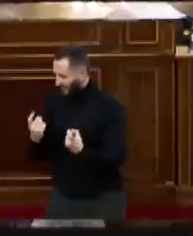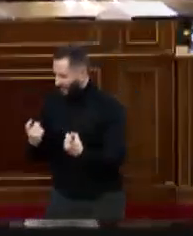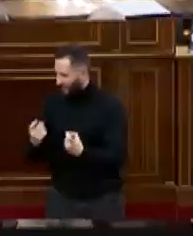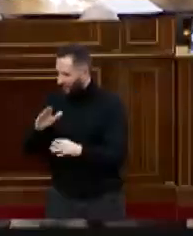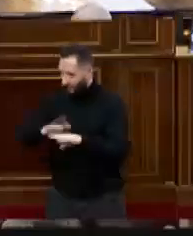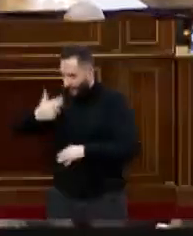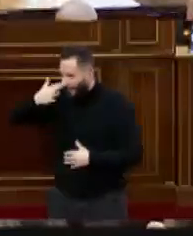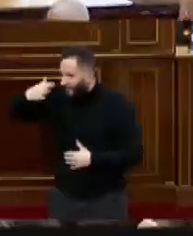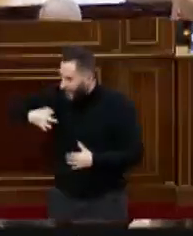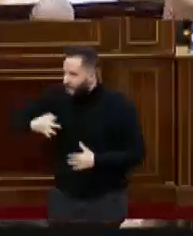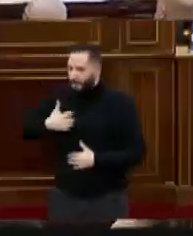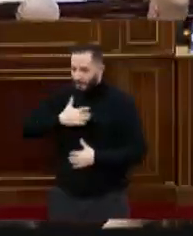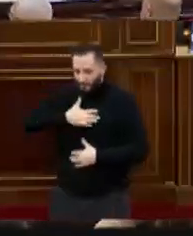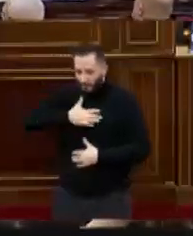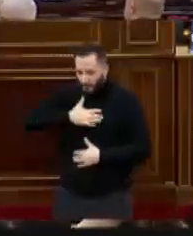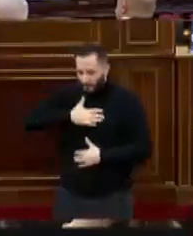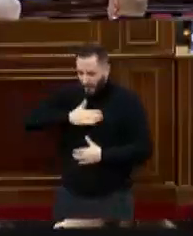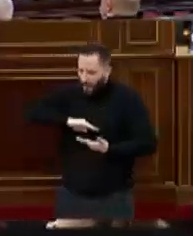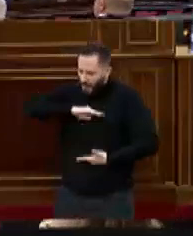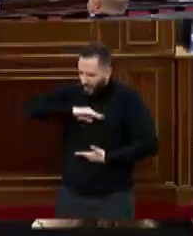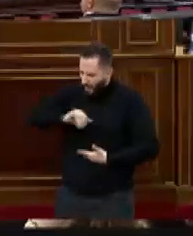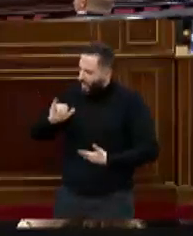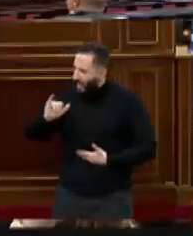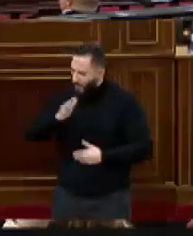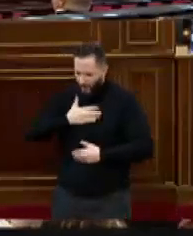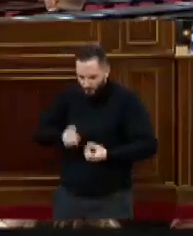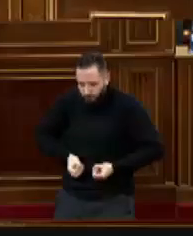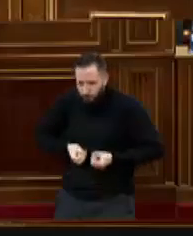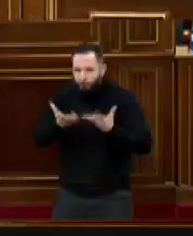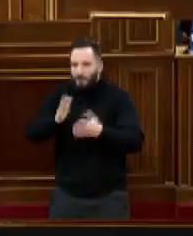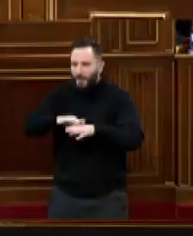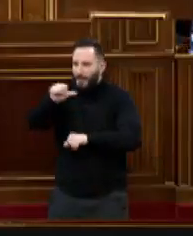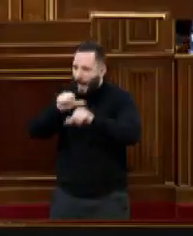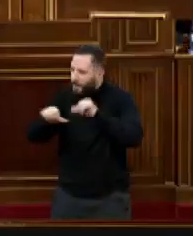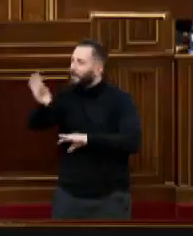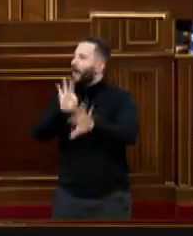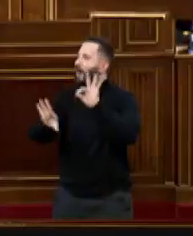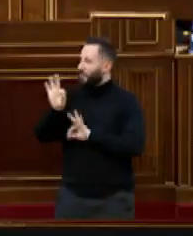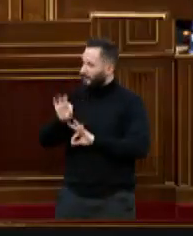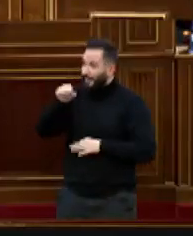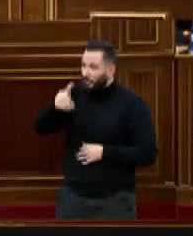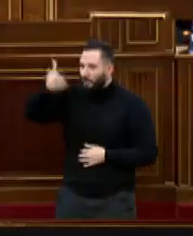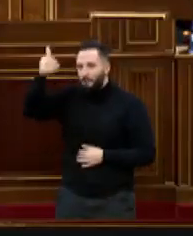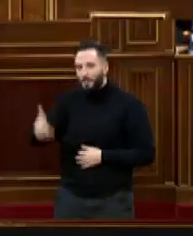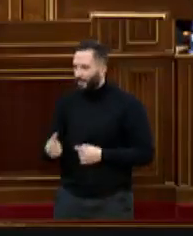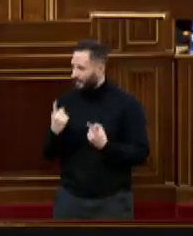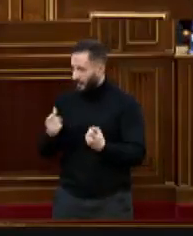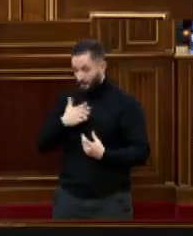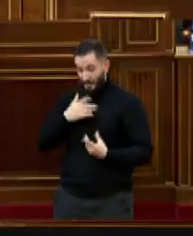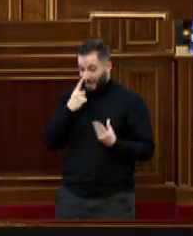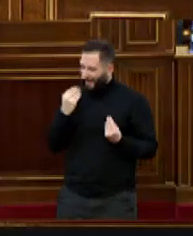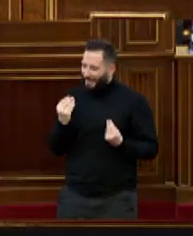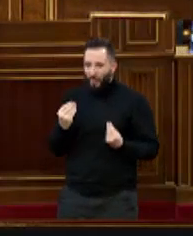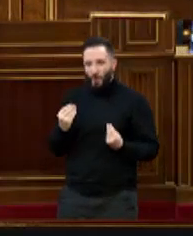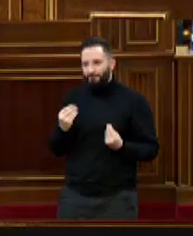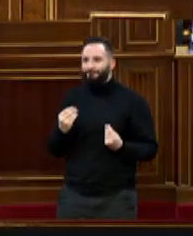sentirse dueños de su de su capacidad de expresión y de su capacidad de obrar no tienen que sentirse Y eso es una sensación que tienen que